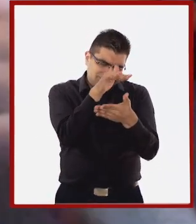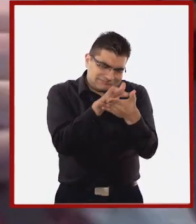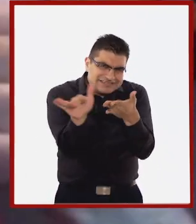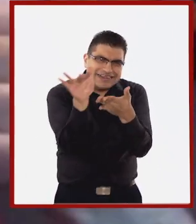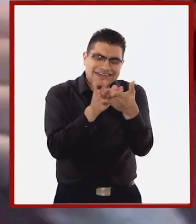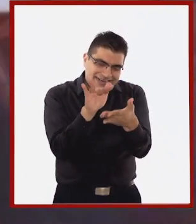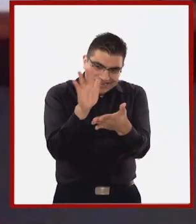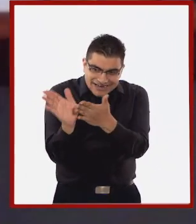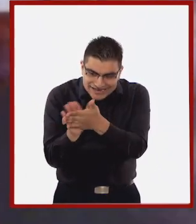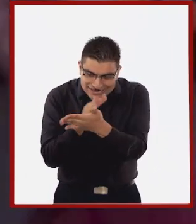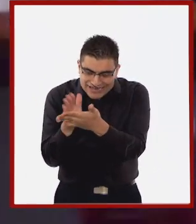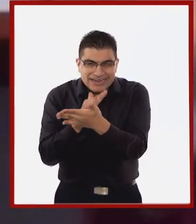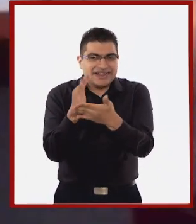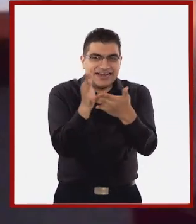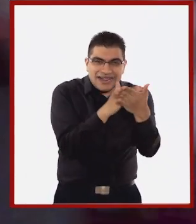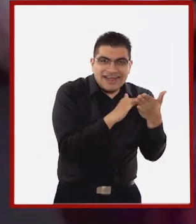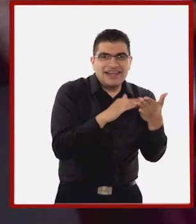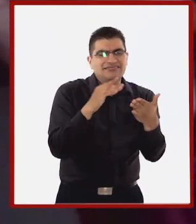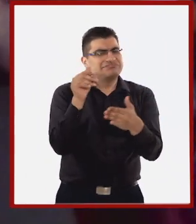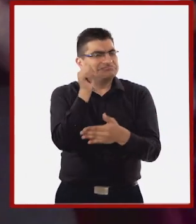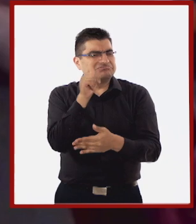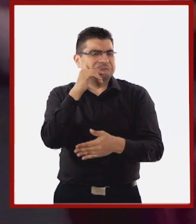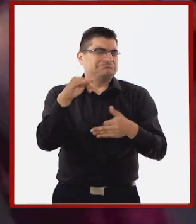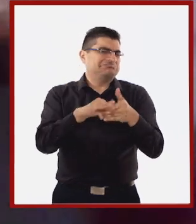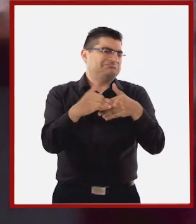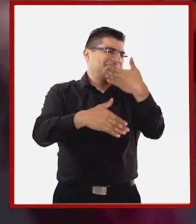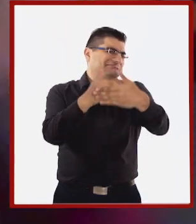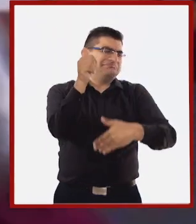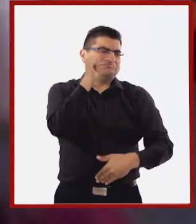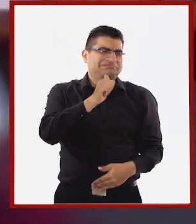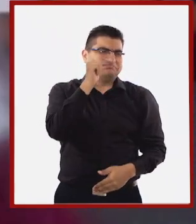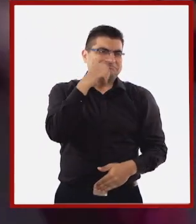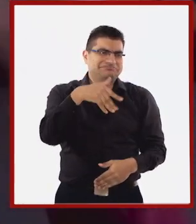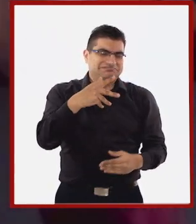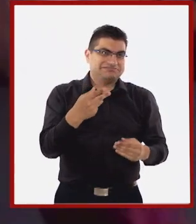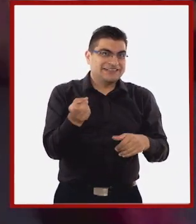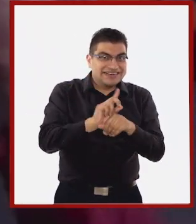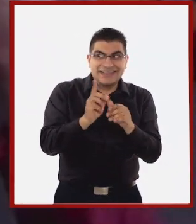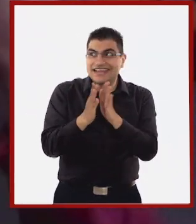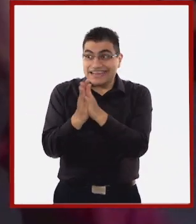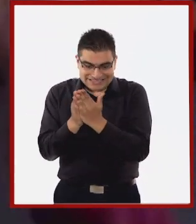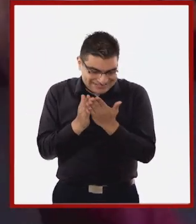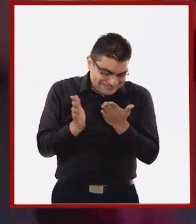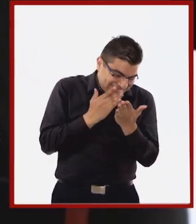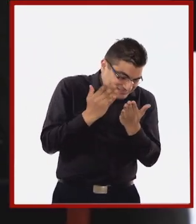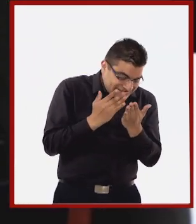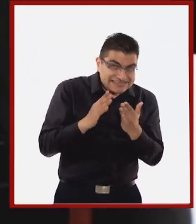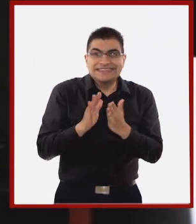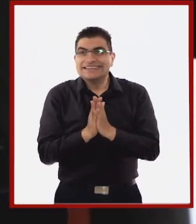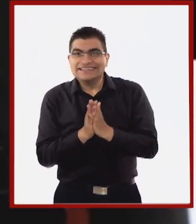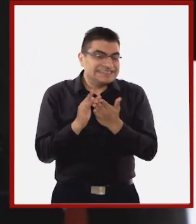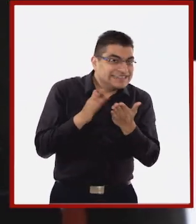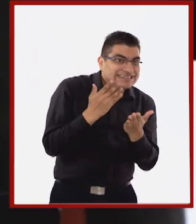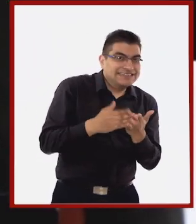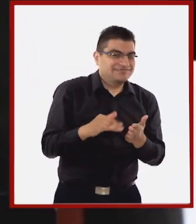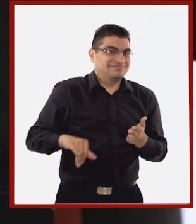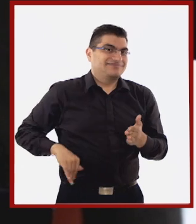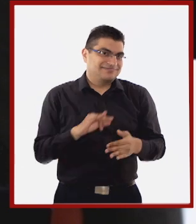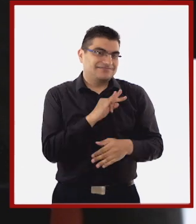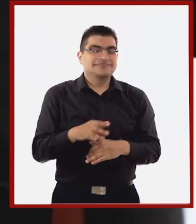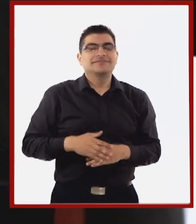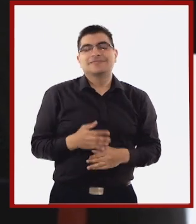leyendo por siempre y durante gran parte del día, creo yo, ¿no? Claro, hay que entender que ahora